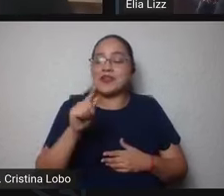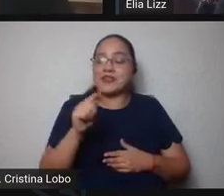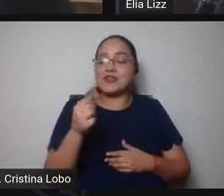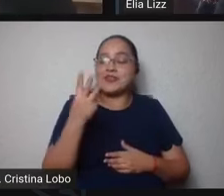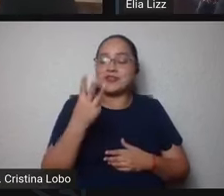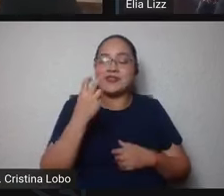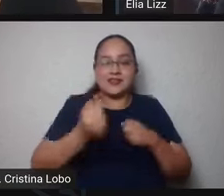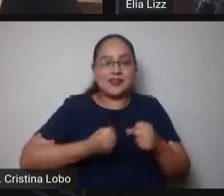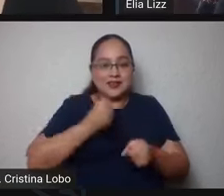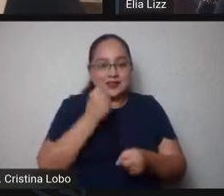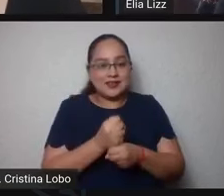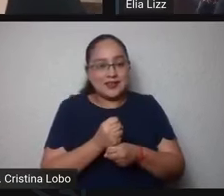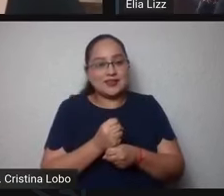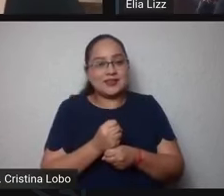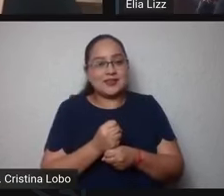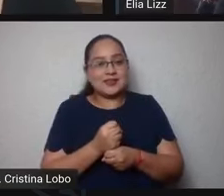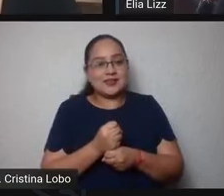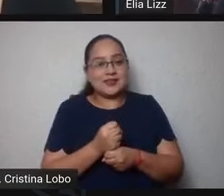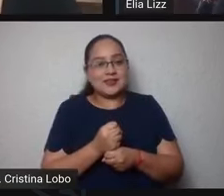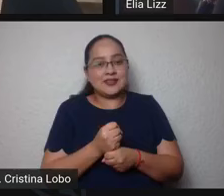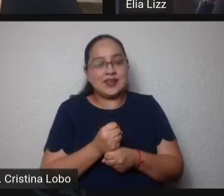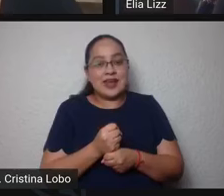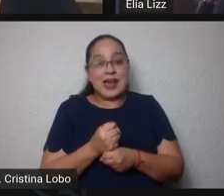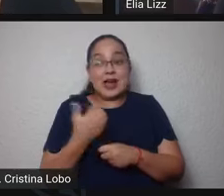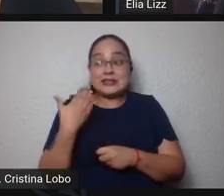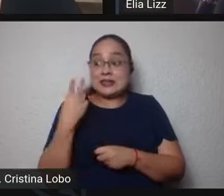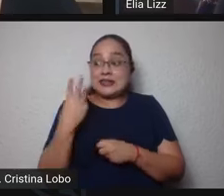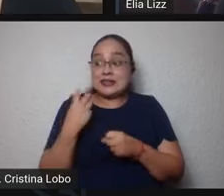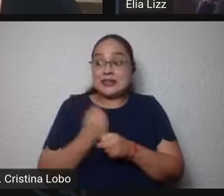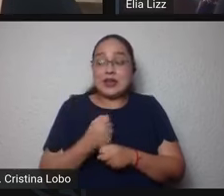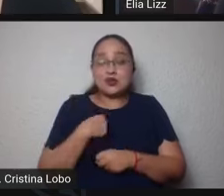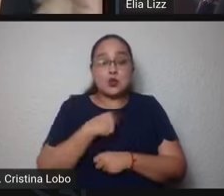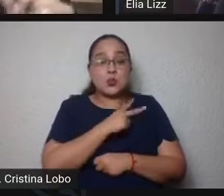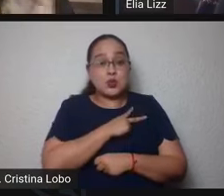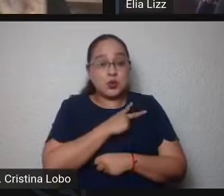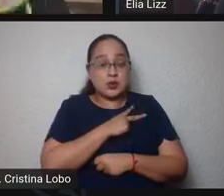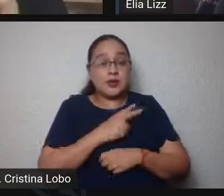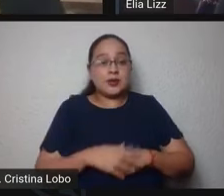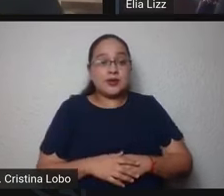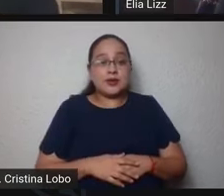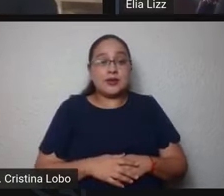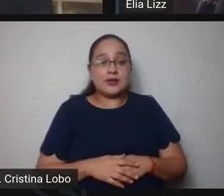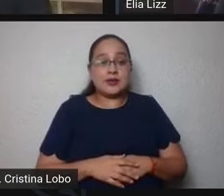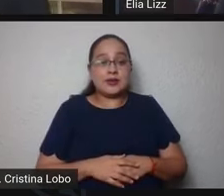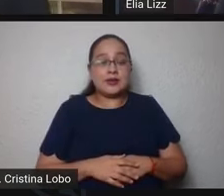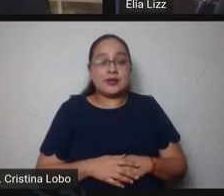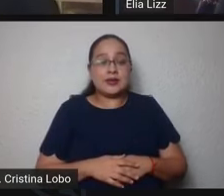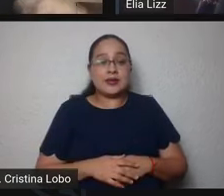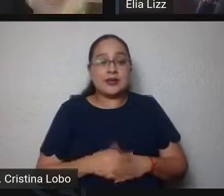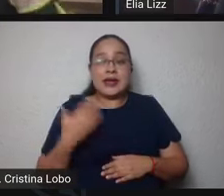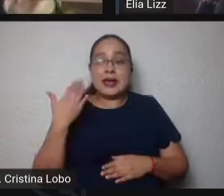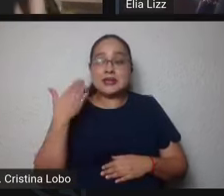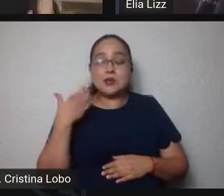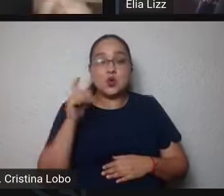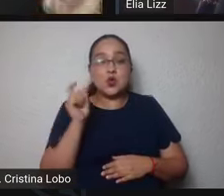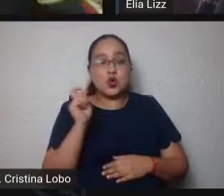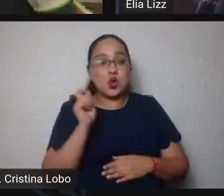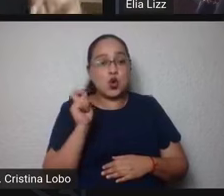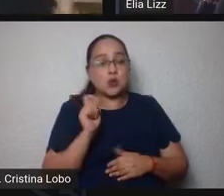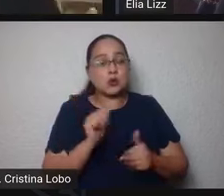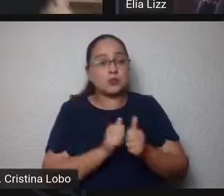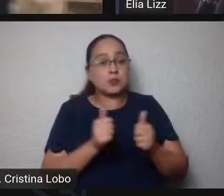años, tengo 3 de viuda, perdí hace poco perdí un galán,